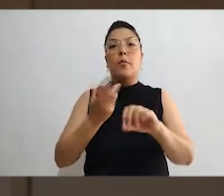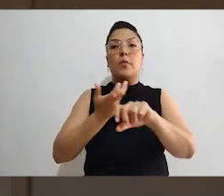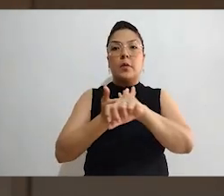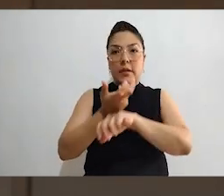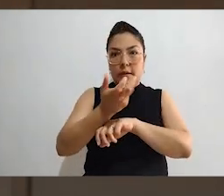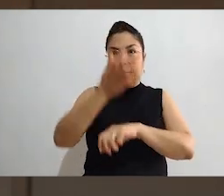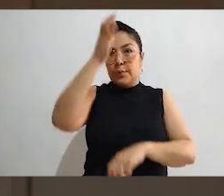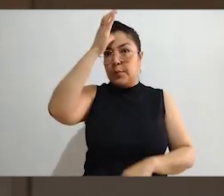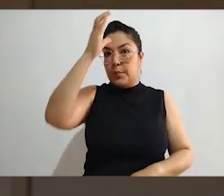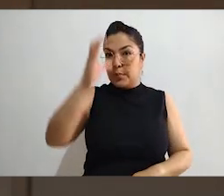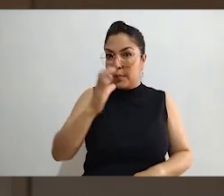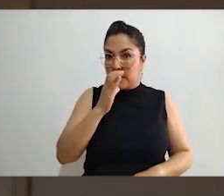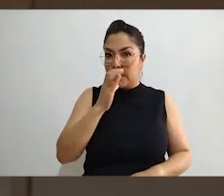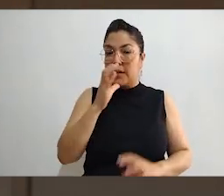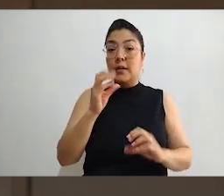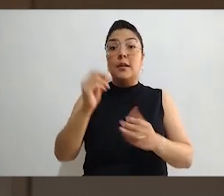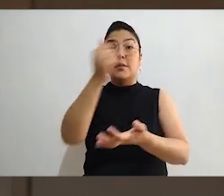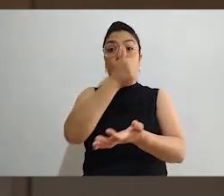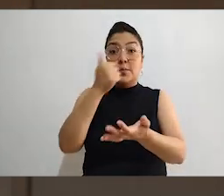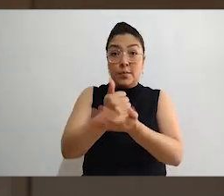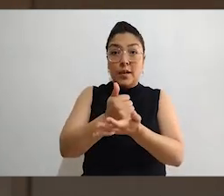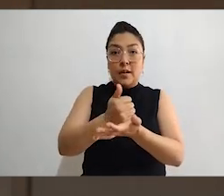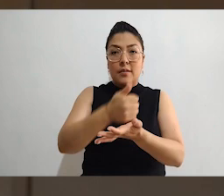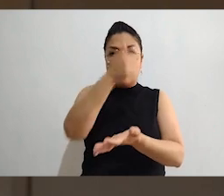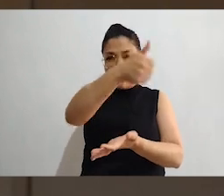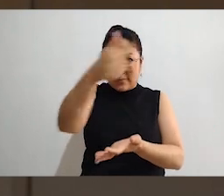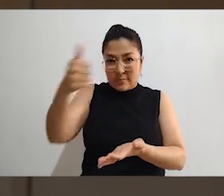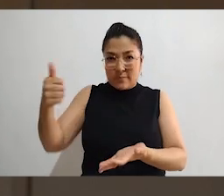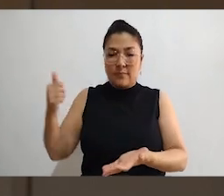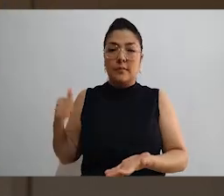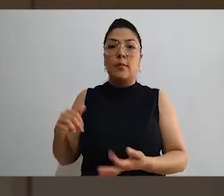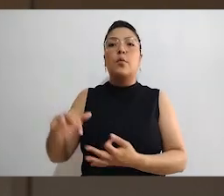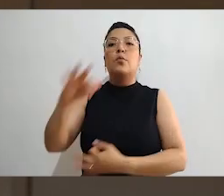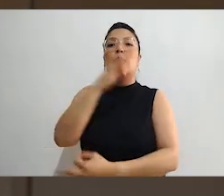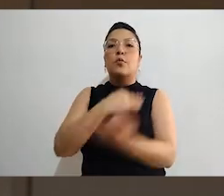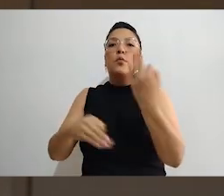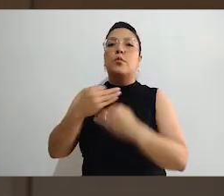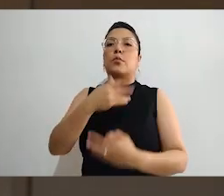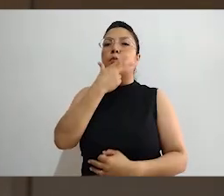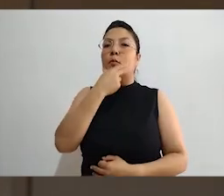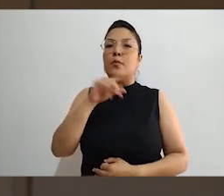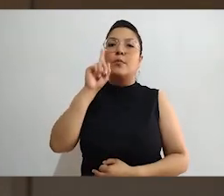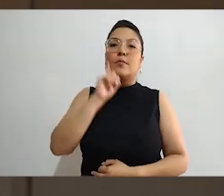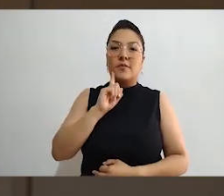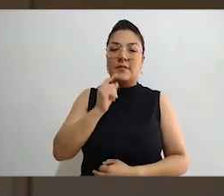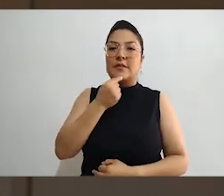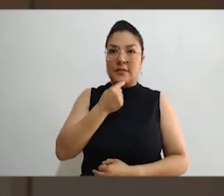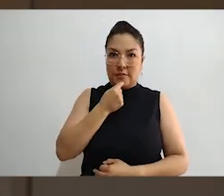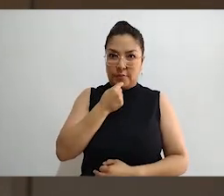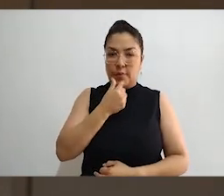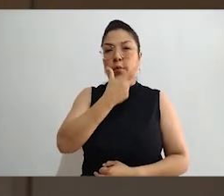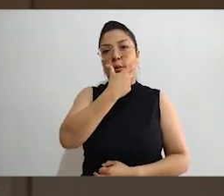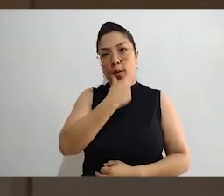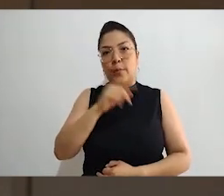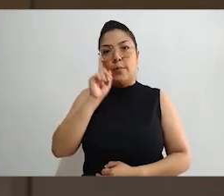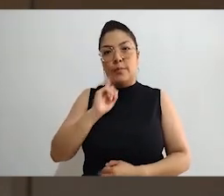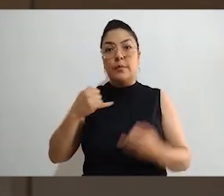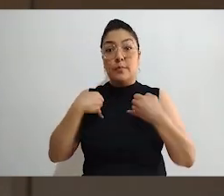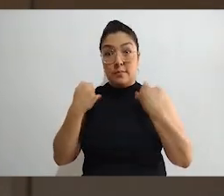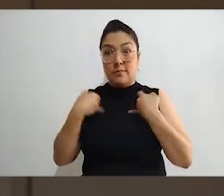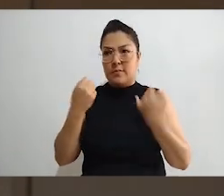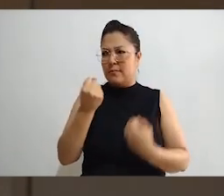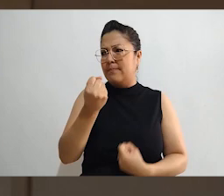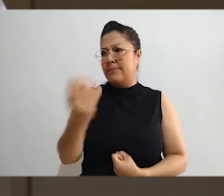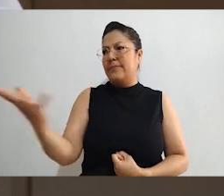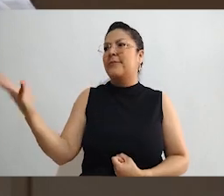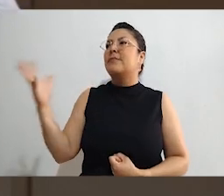Coahuila, en el caso de todos sus municipios, es de todos. Y estas infancias y estas juventudes serán dueñas de ese futuro